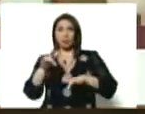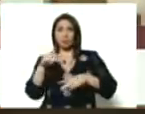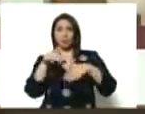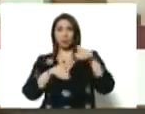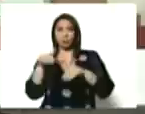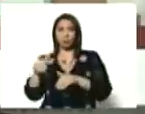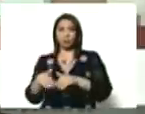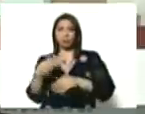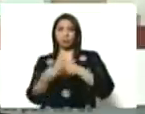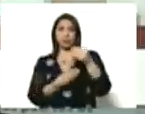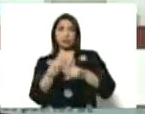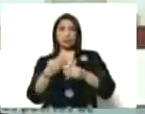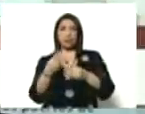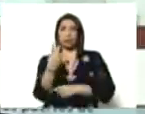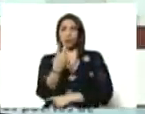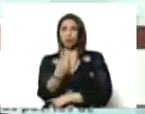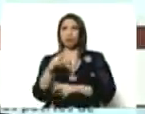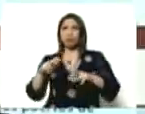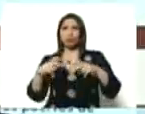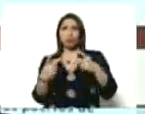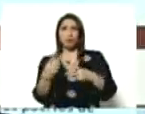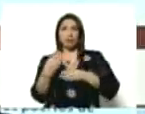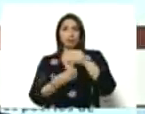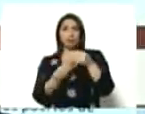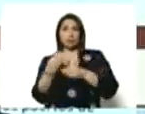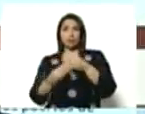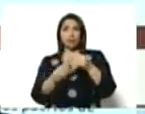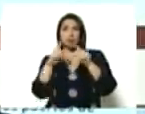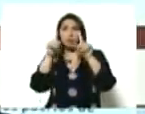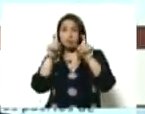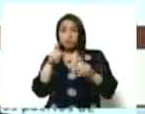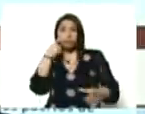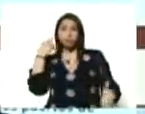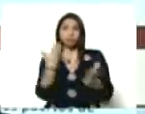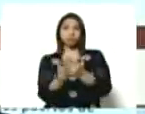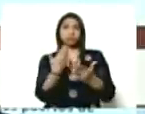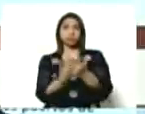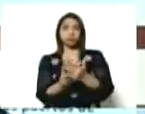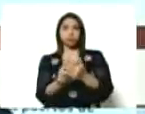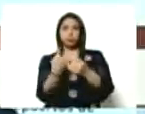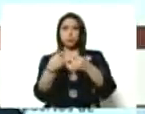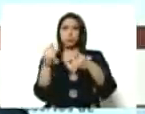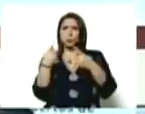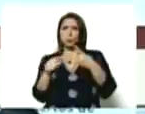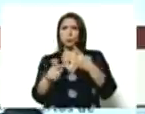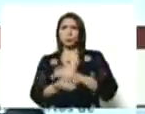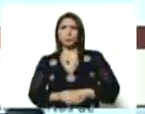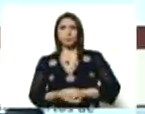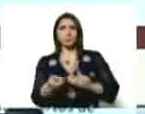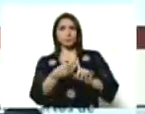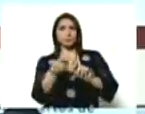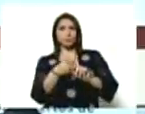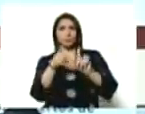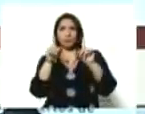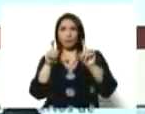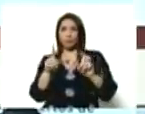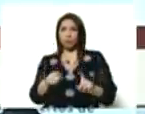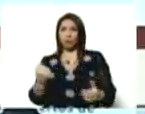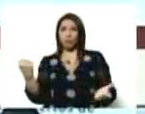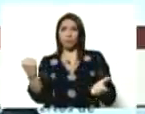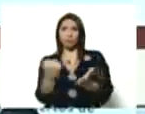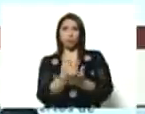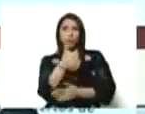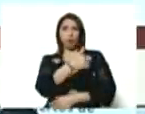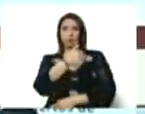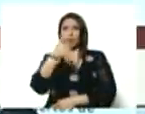dos prototipos, a los cuales se le aplicaron protocolos, pruebas de certificación en los siguientes puntos. 1. Pruebas de certificación en cada